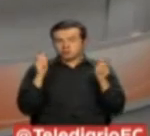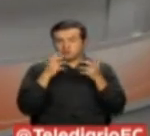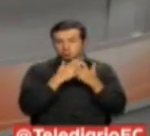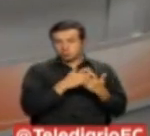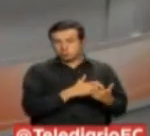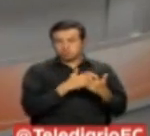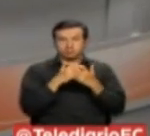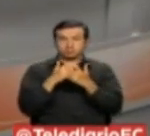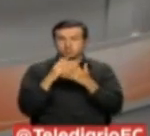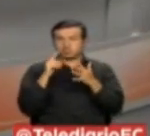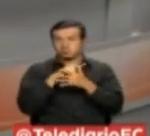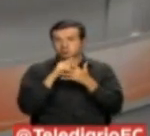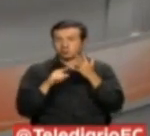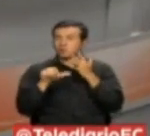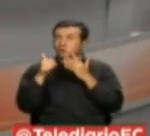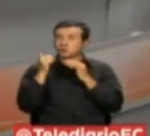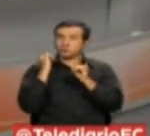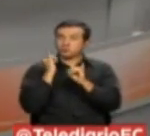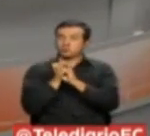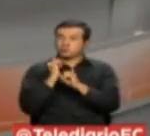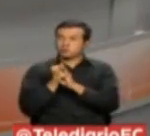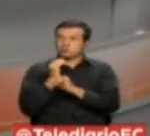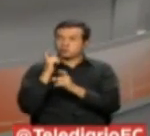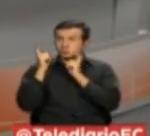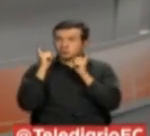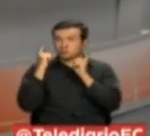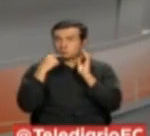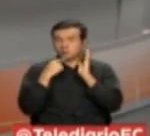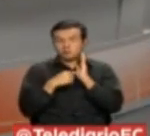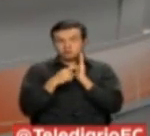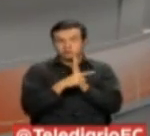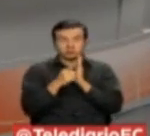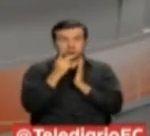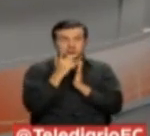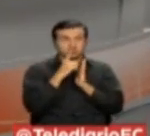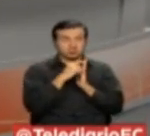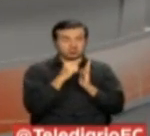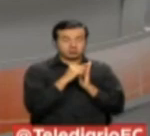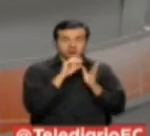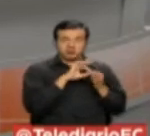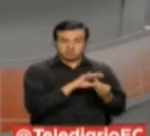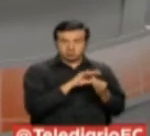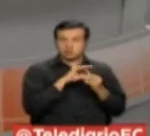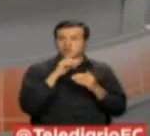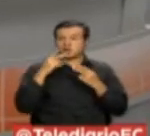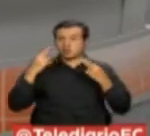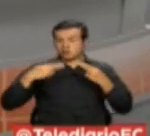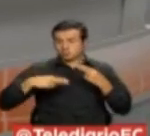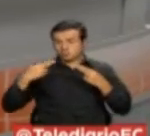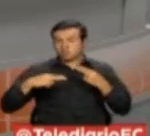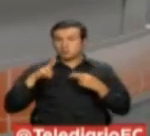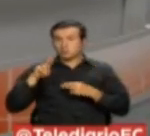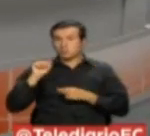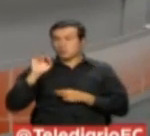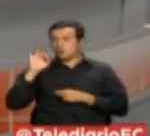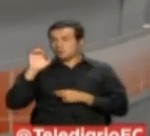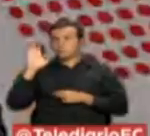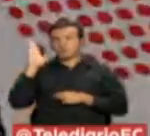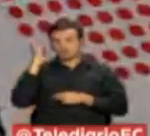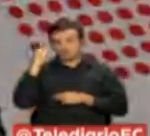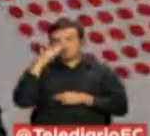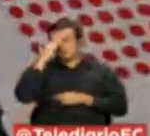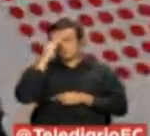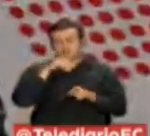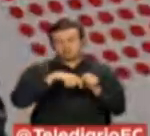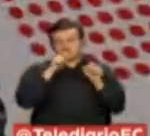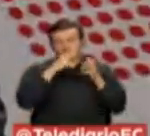o una sincronización de acciones con otras entidades de control, como por ejemplo con el Servicio de Rentas Internas, con la aduana y con la UAFE. Sé que existen estos